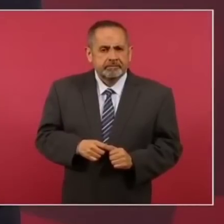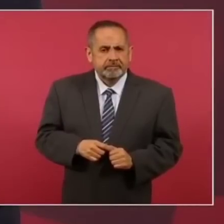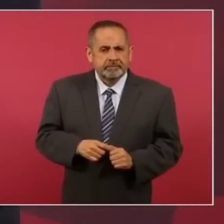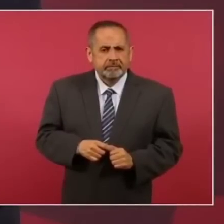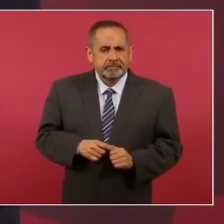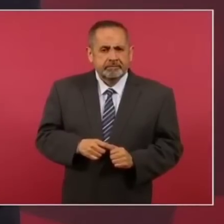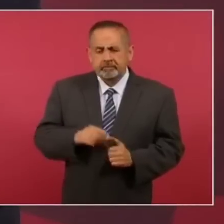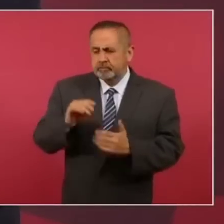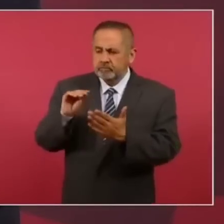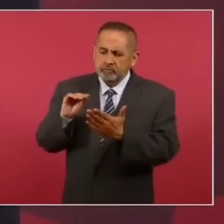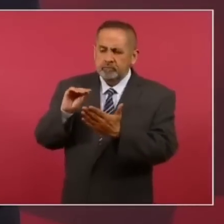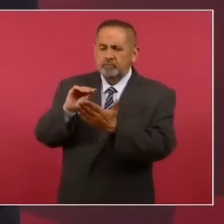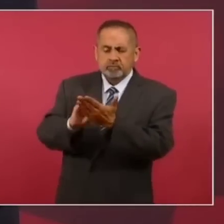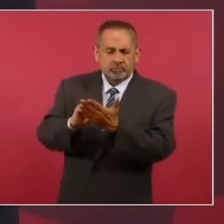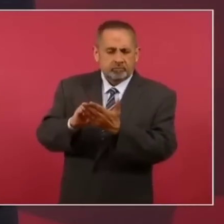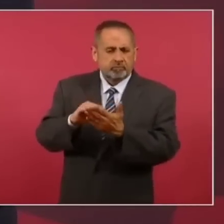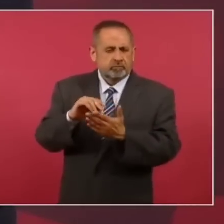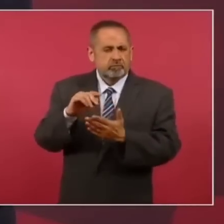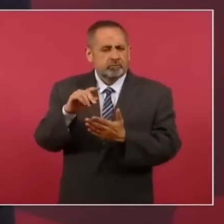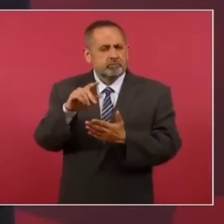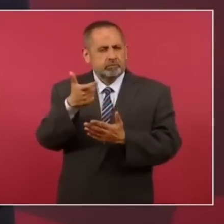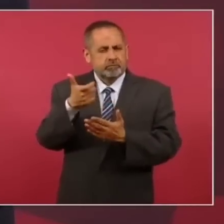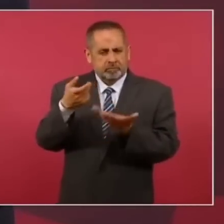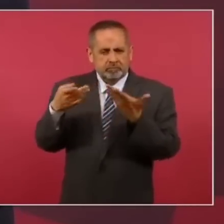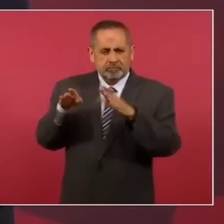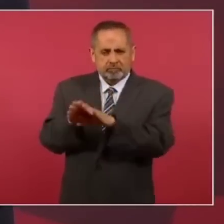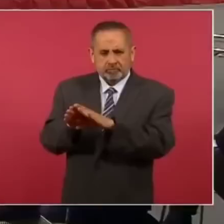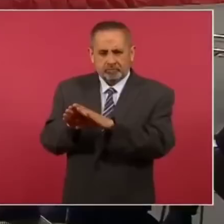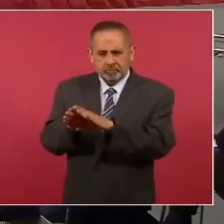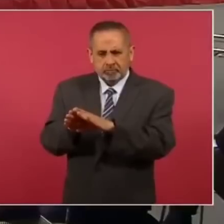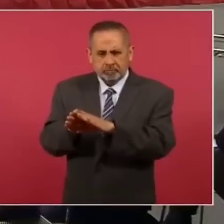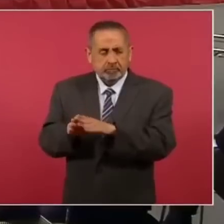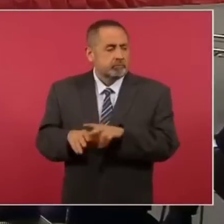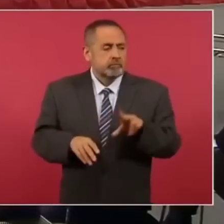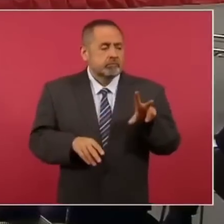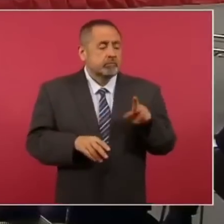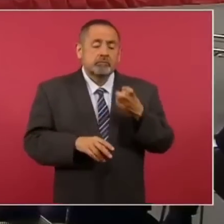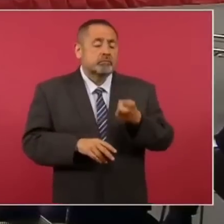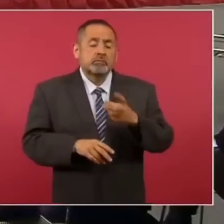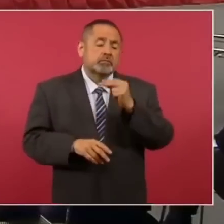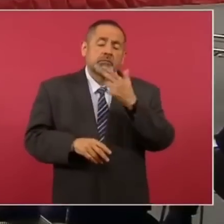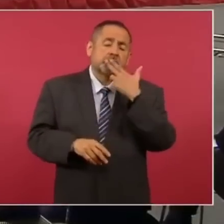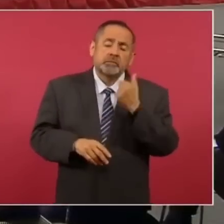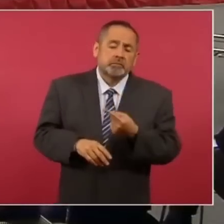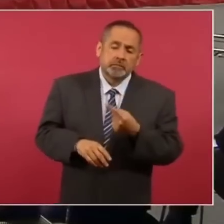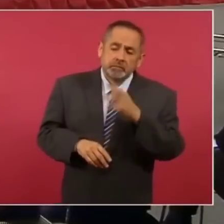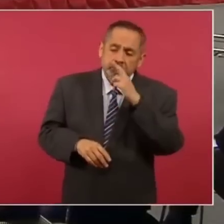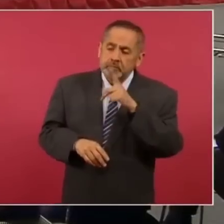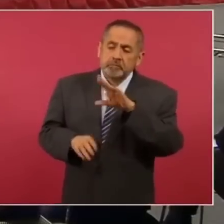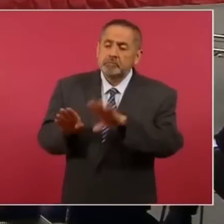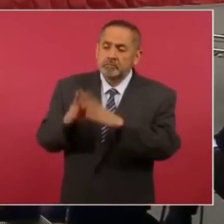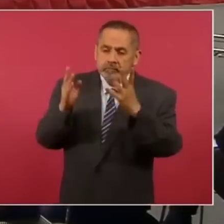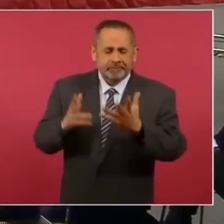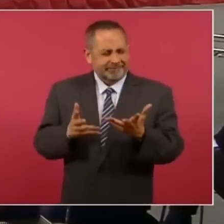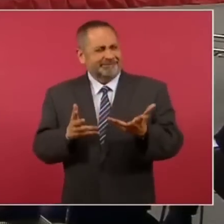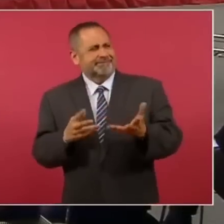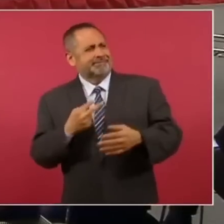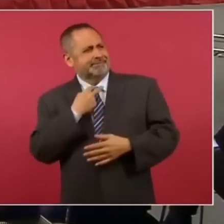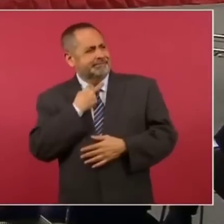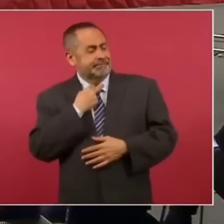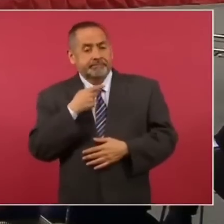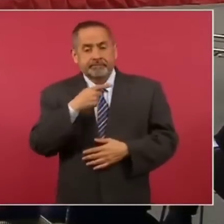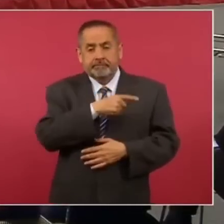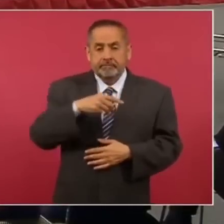garantiza seguridad ni confiabilidad el procedimiento de bloqueo. Entonces Medina